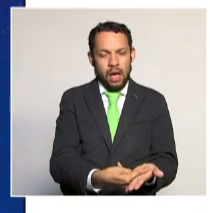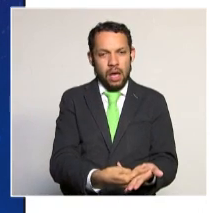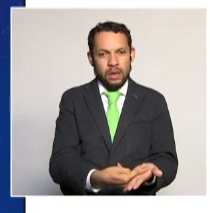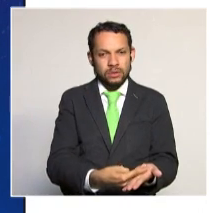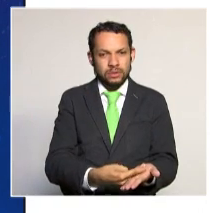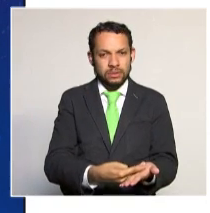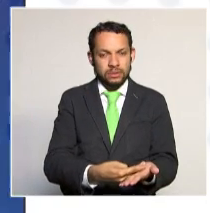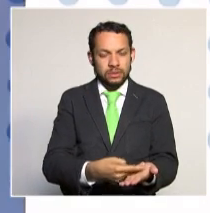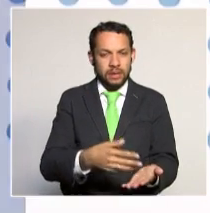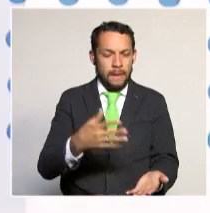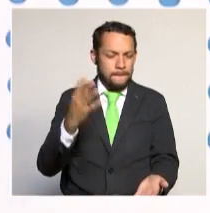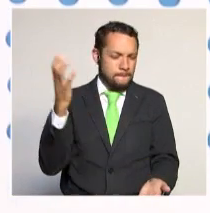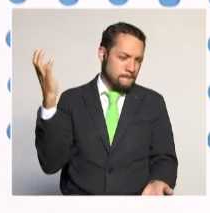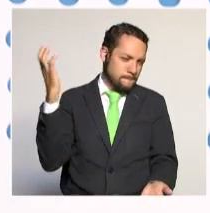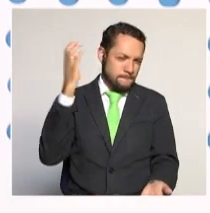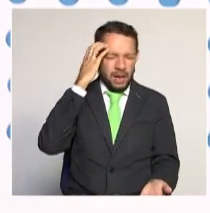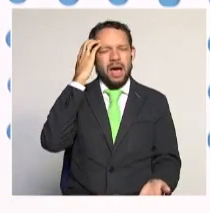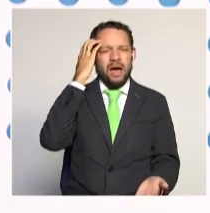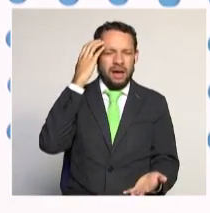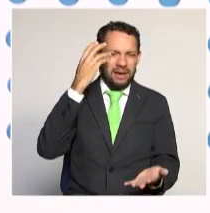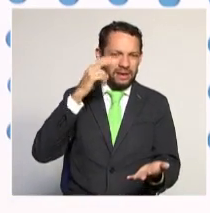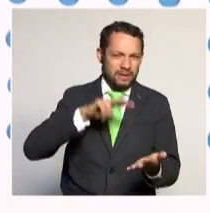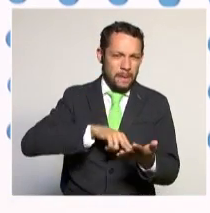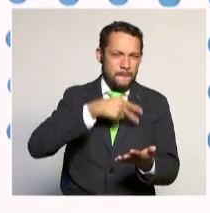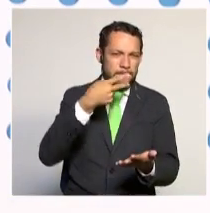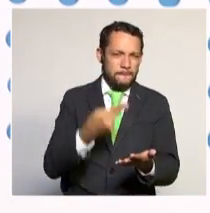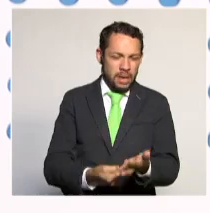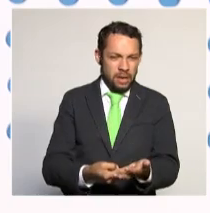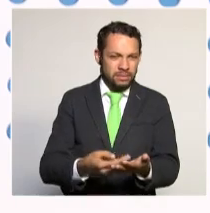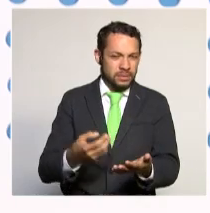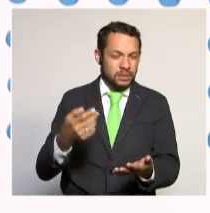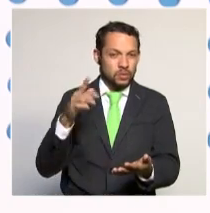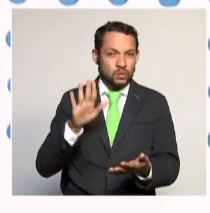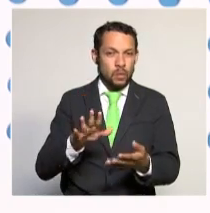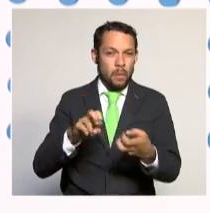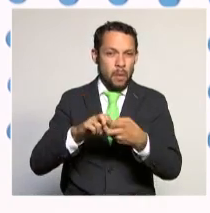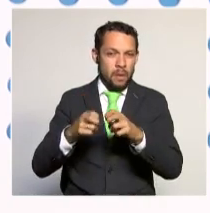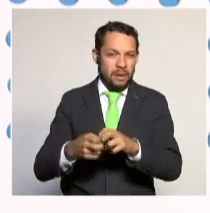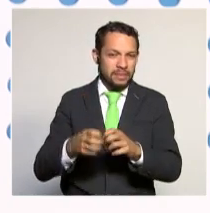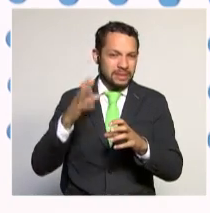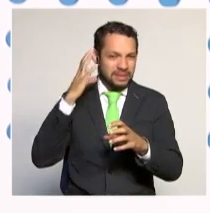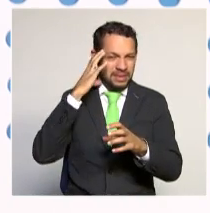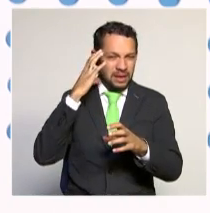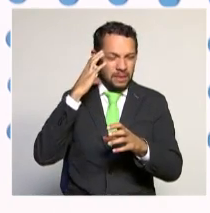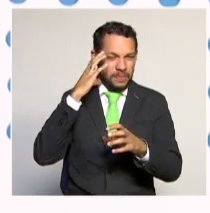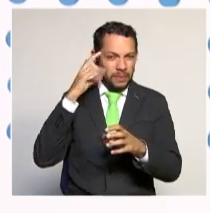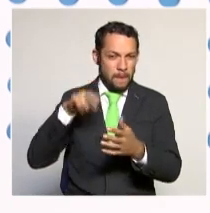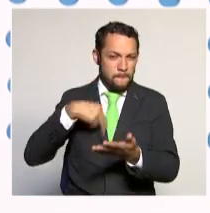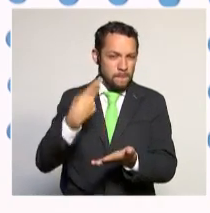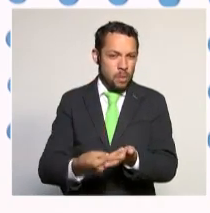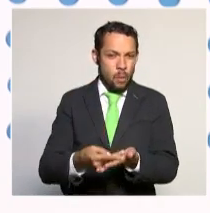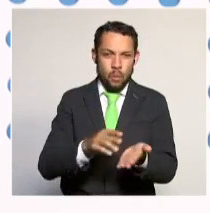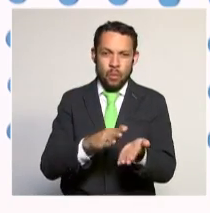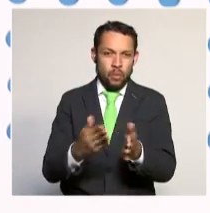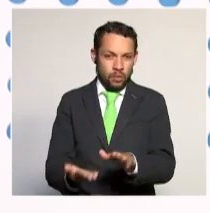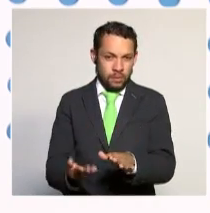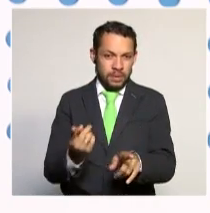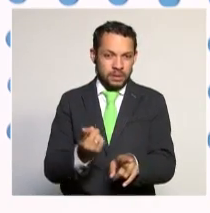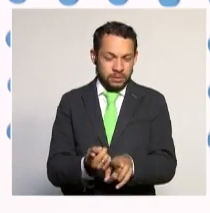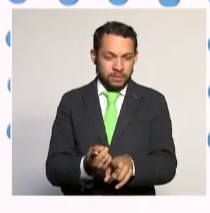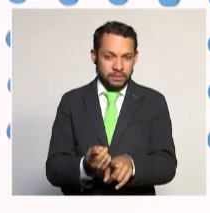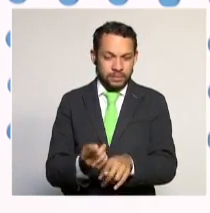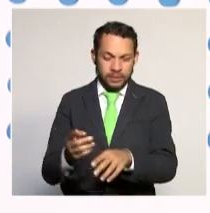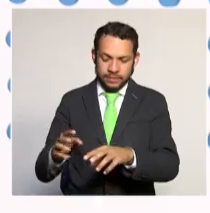el golpe sobre la cabeza pues, le generó un trauma severo, fue un trauma cráneoencefálico. que en últimas lo mató, pero cuando se le hizo